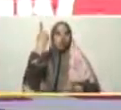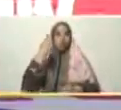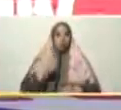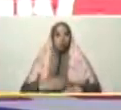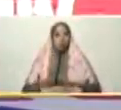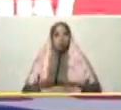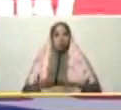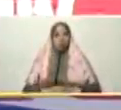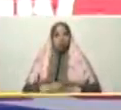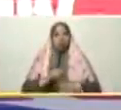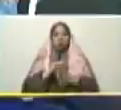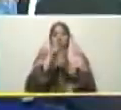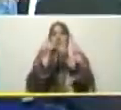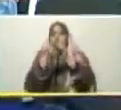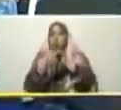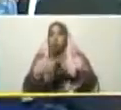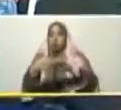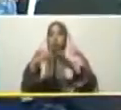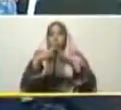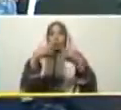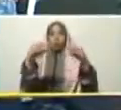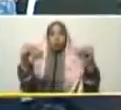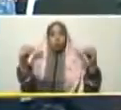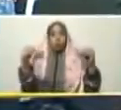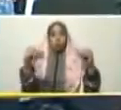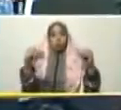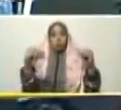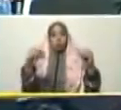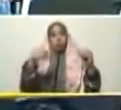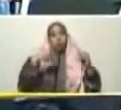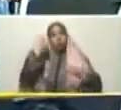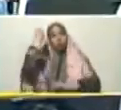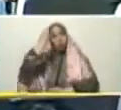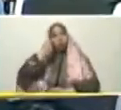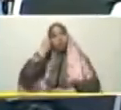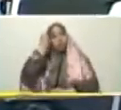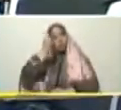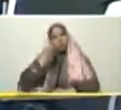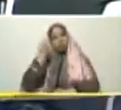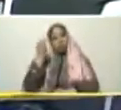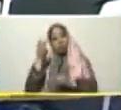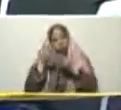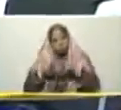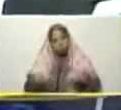y cambiarlo todo yo me puse a revisar